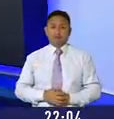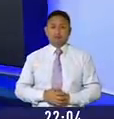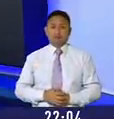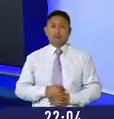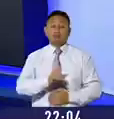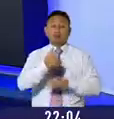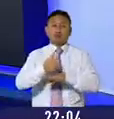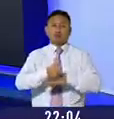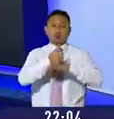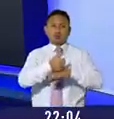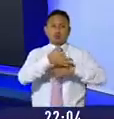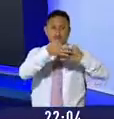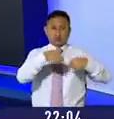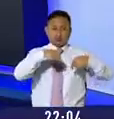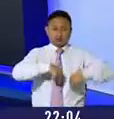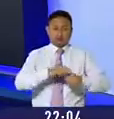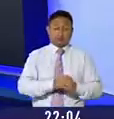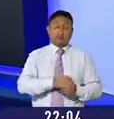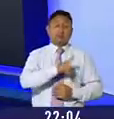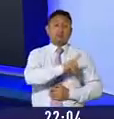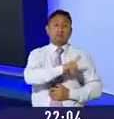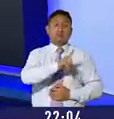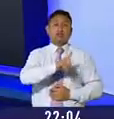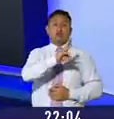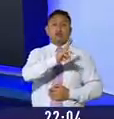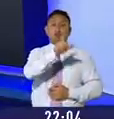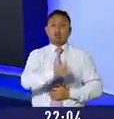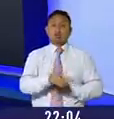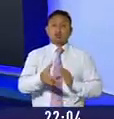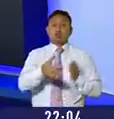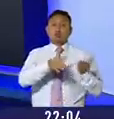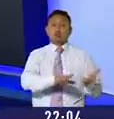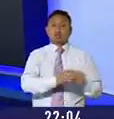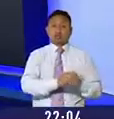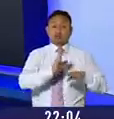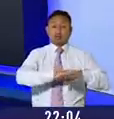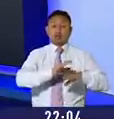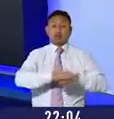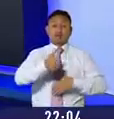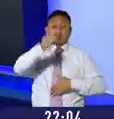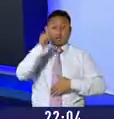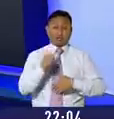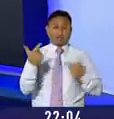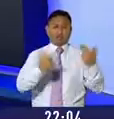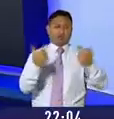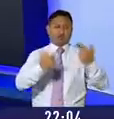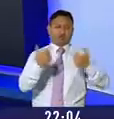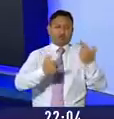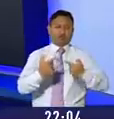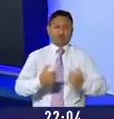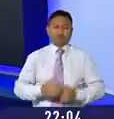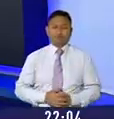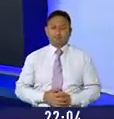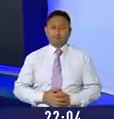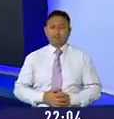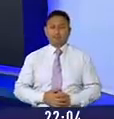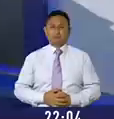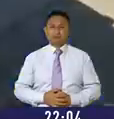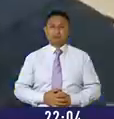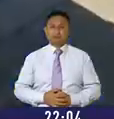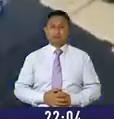autoridades confirmaron más de 116 muertos producto de los enfrentamientos en este centro de reclusión.